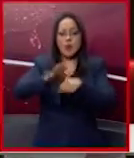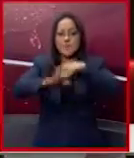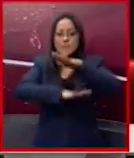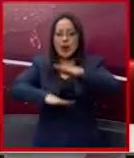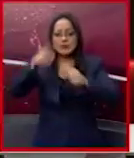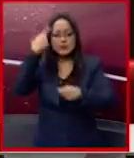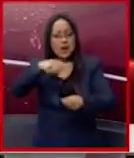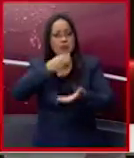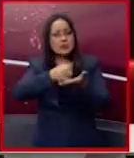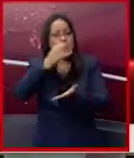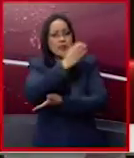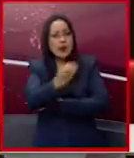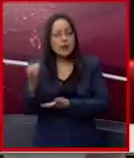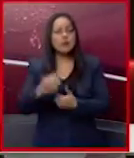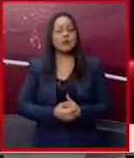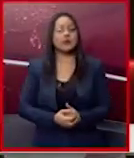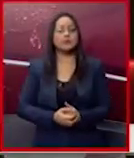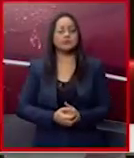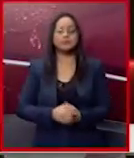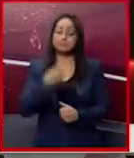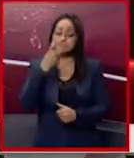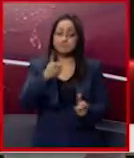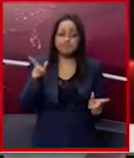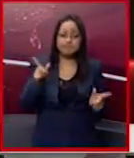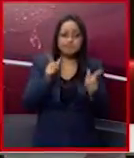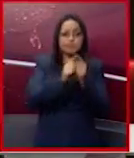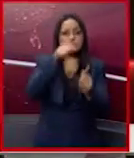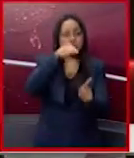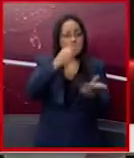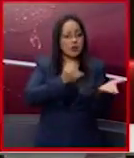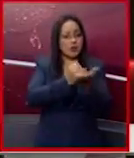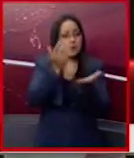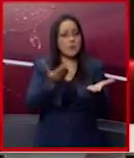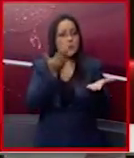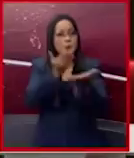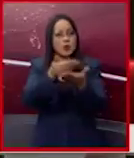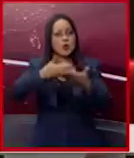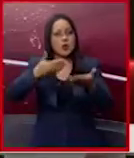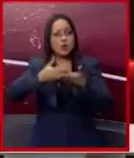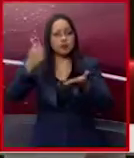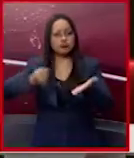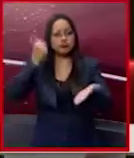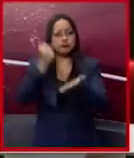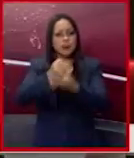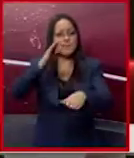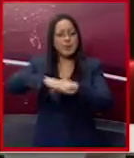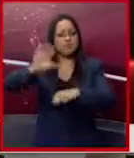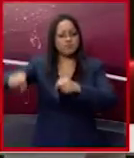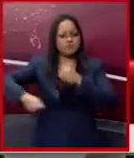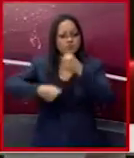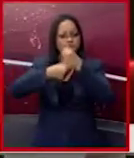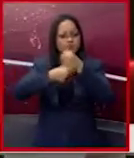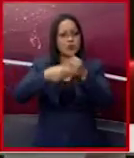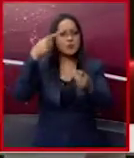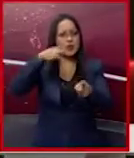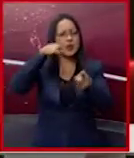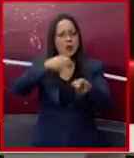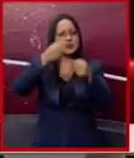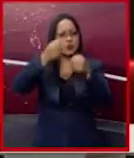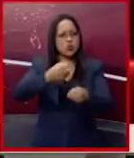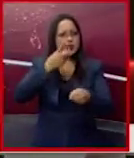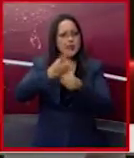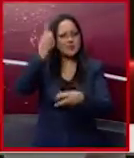agrícola. En suma, amigas y amigos, el dictamen que hoy aprobamos robustece la seguridad alimentaria